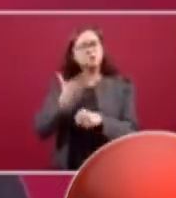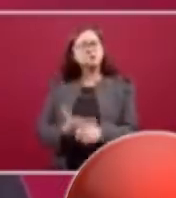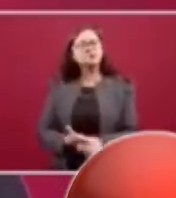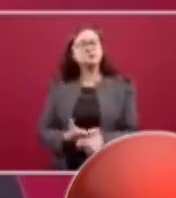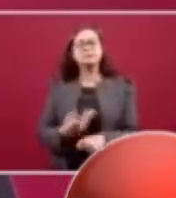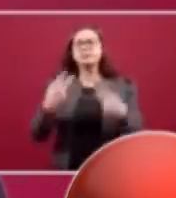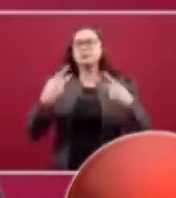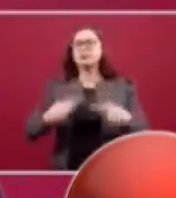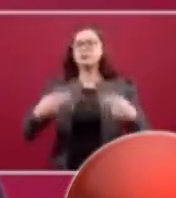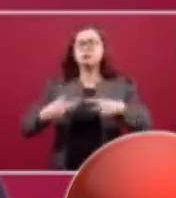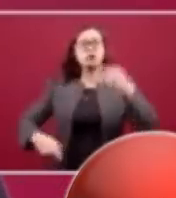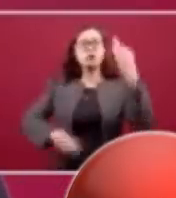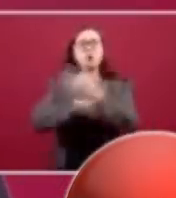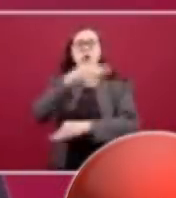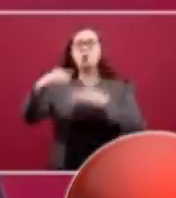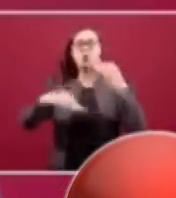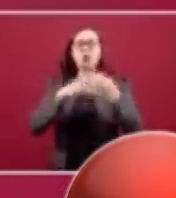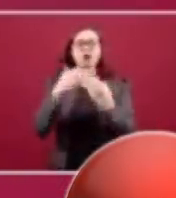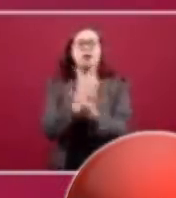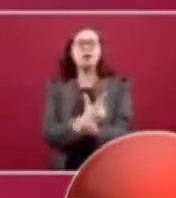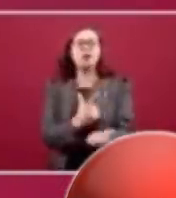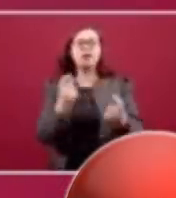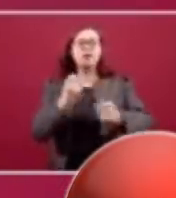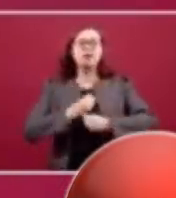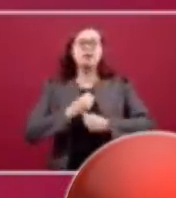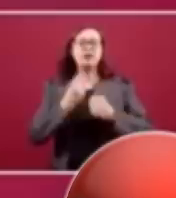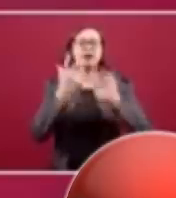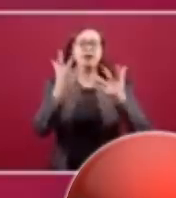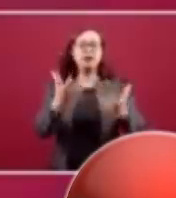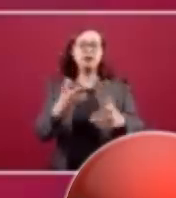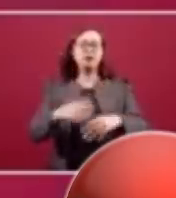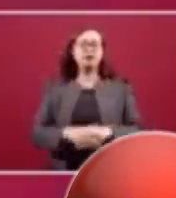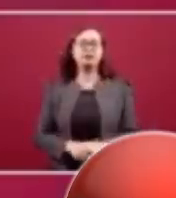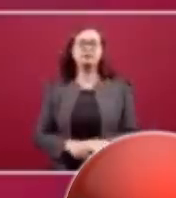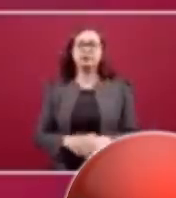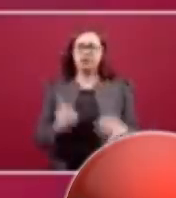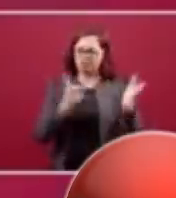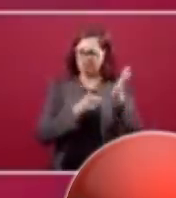a expresarnos, a manifestarnos, el derecho a la crítica,